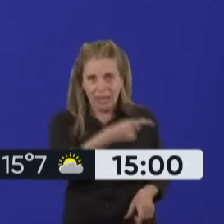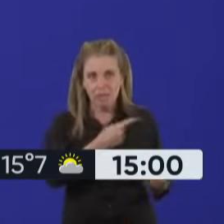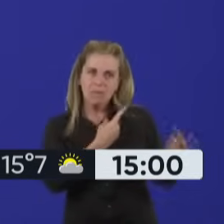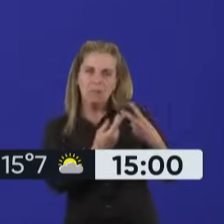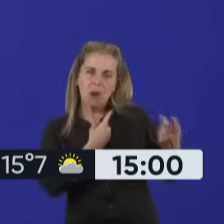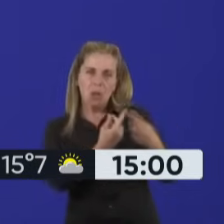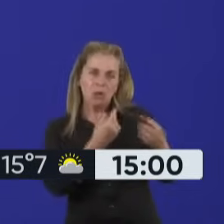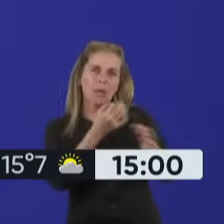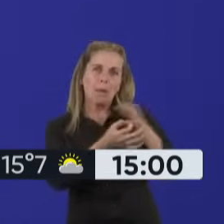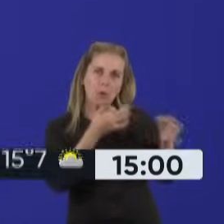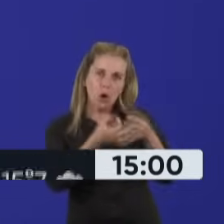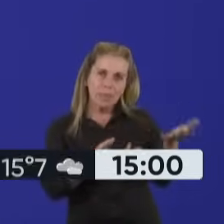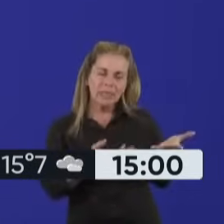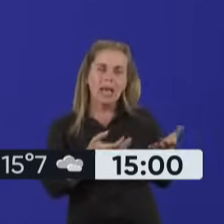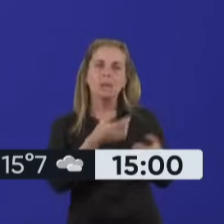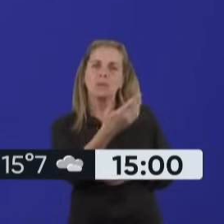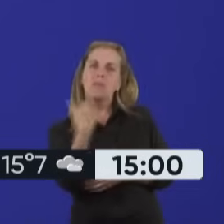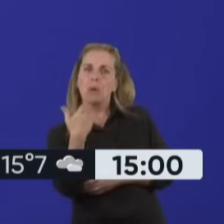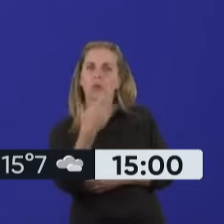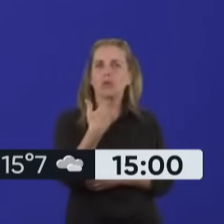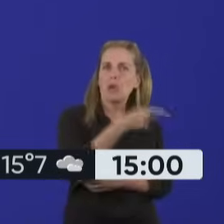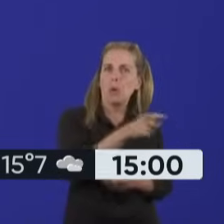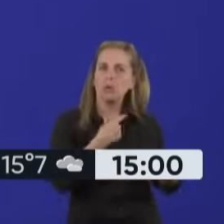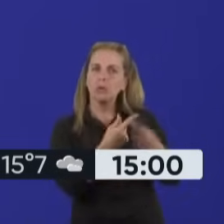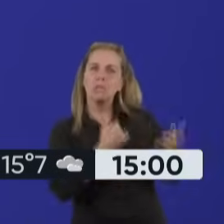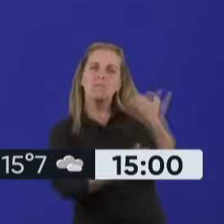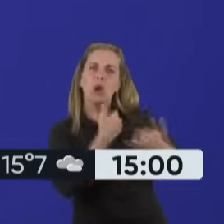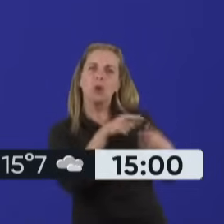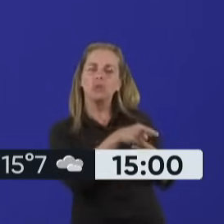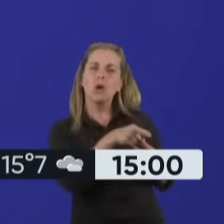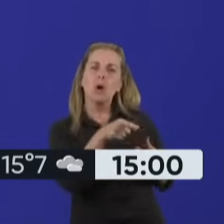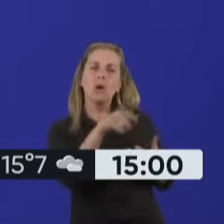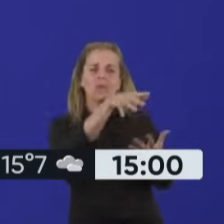básicamente había trabajado sobre un artículo de Keynes,